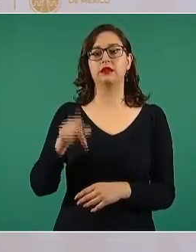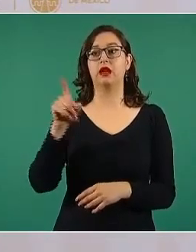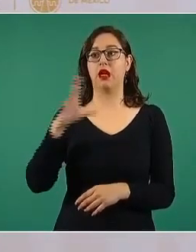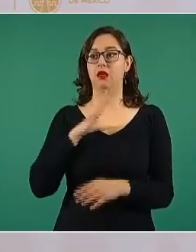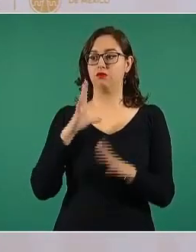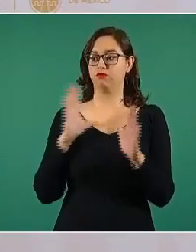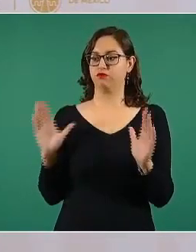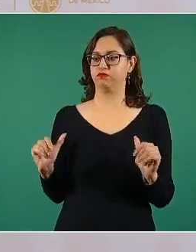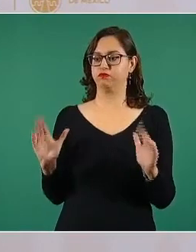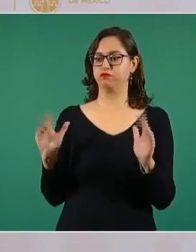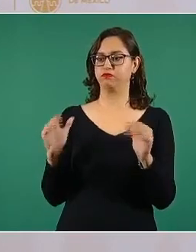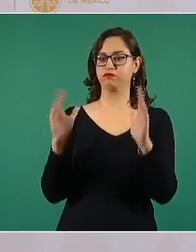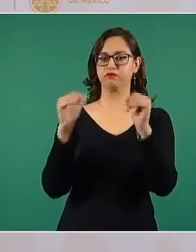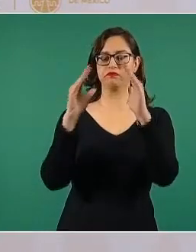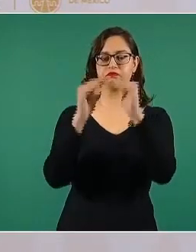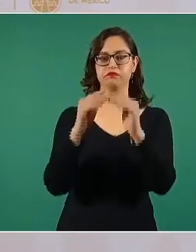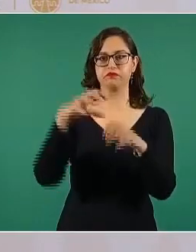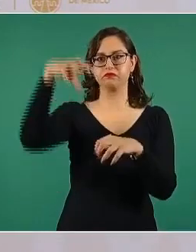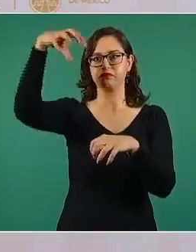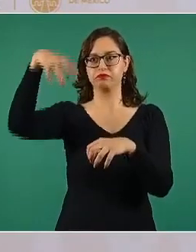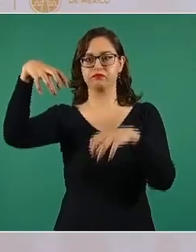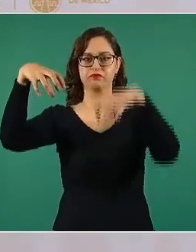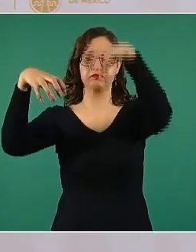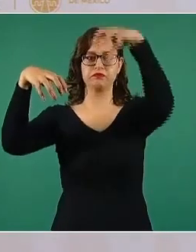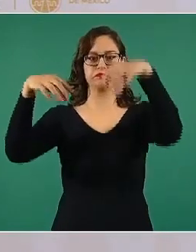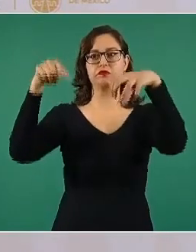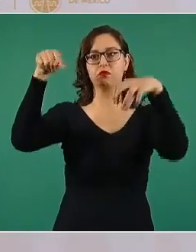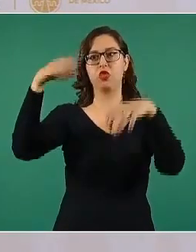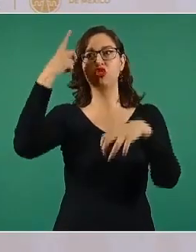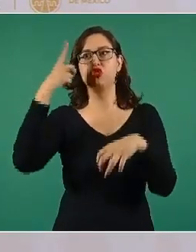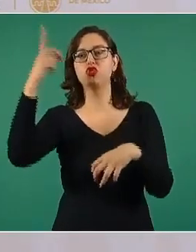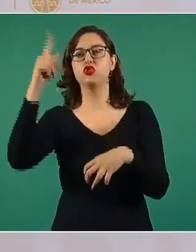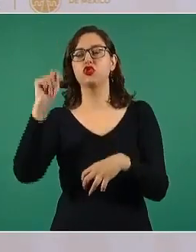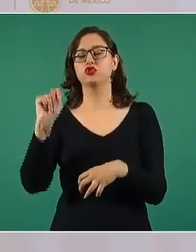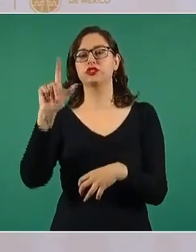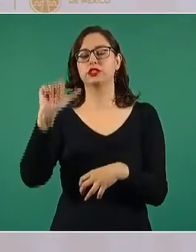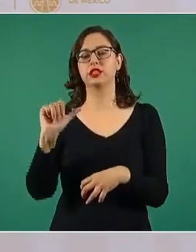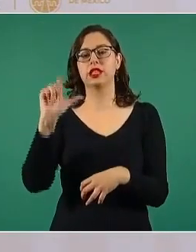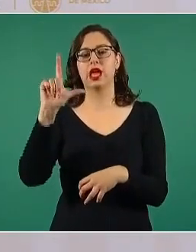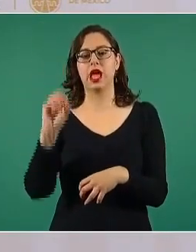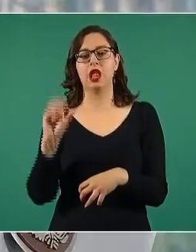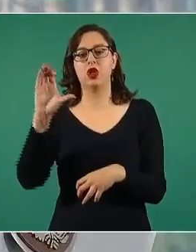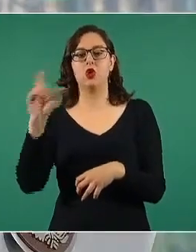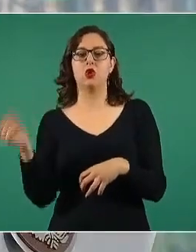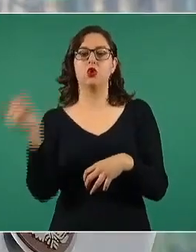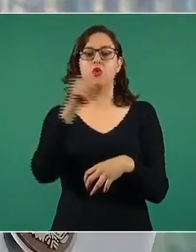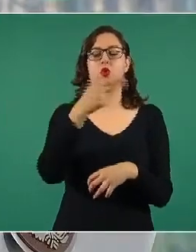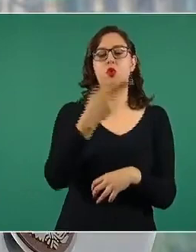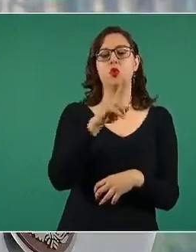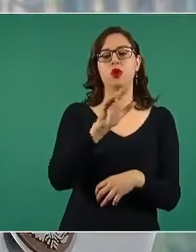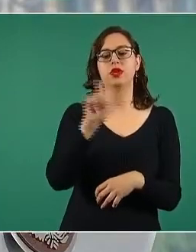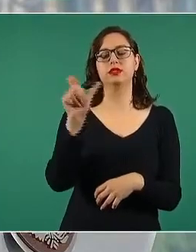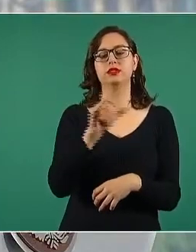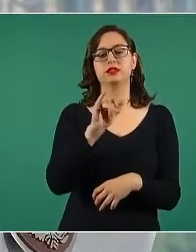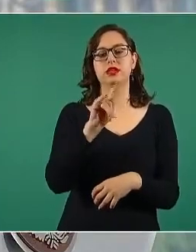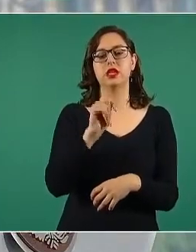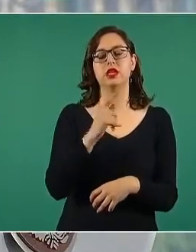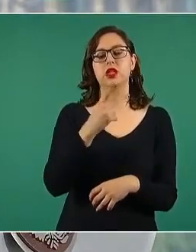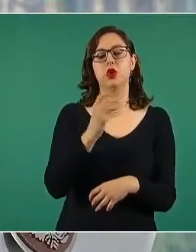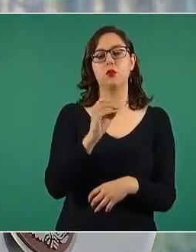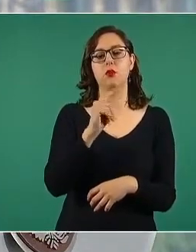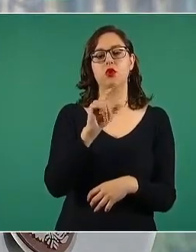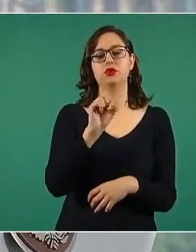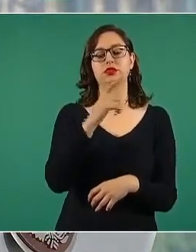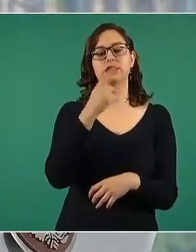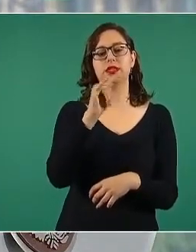pirámide con dos templos dedicados a los dioses Tlaloc y Huitzilopochtli, y que para los mexicas representaba